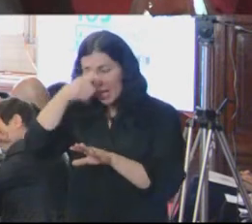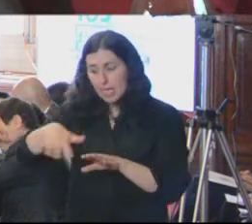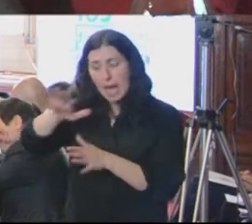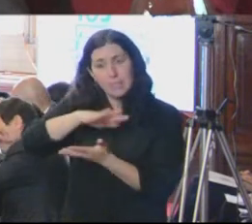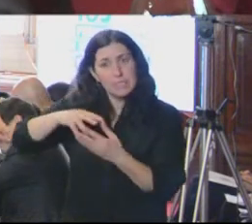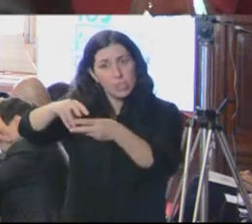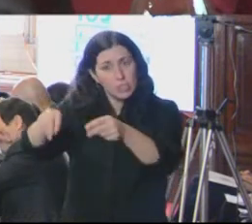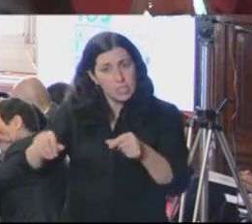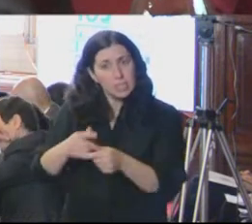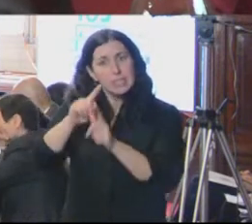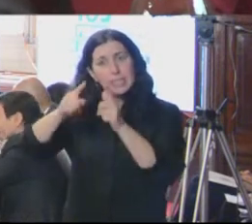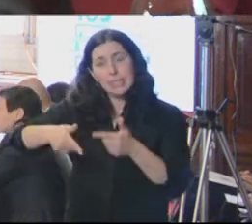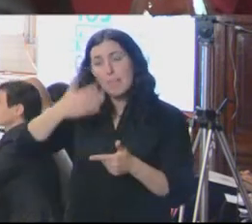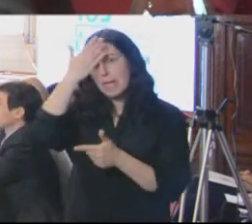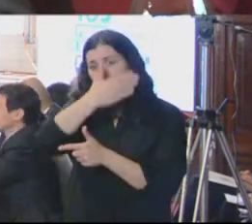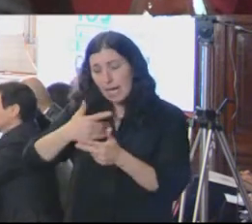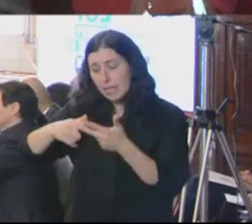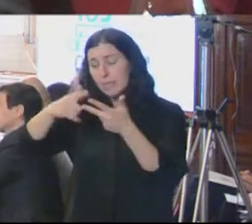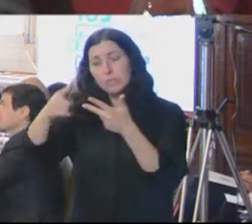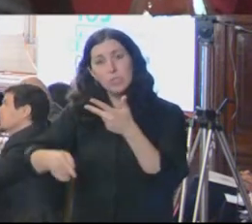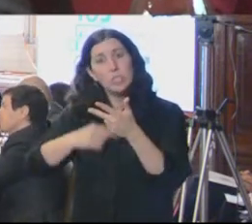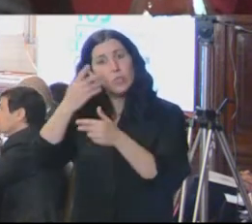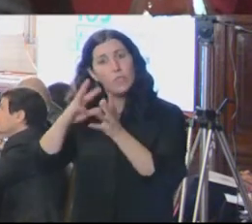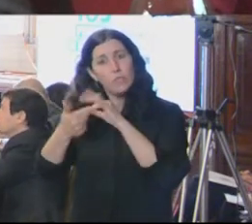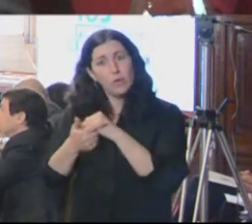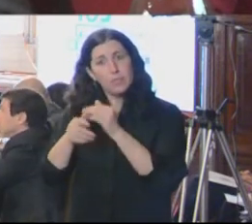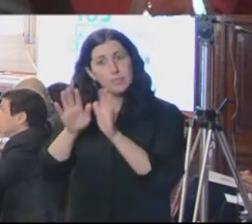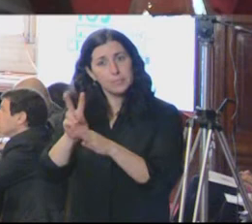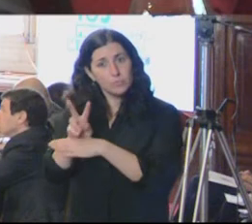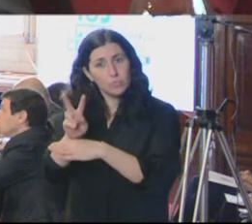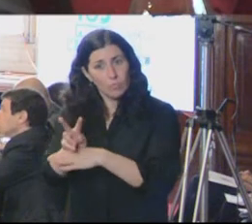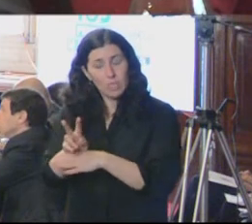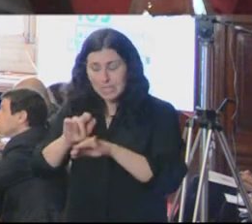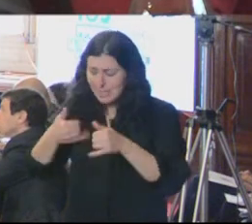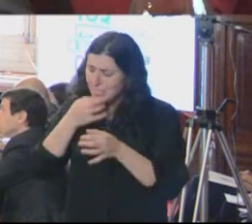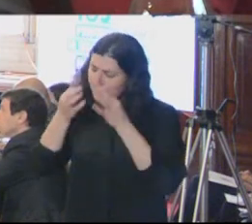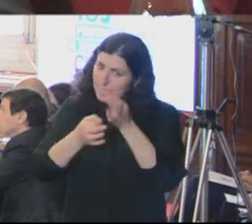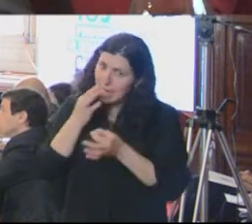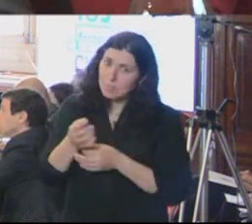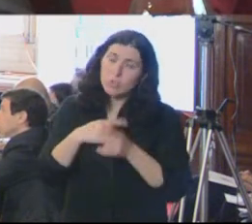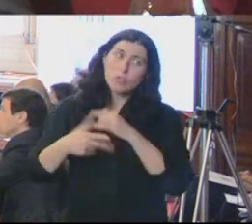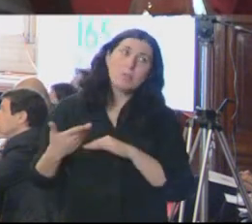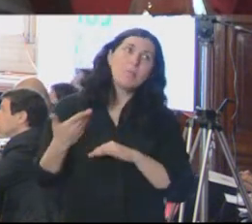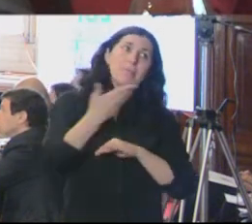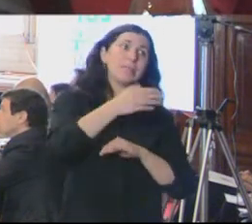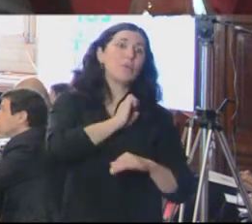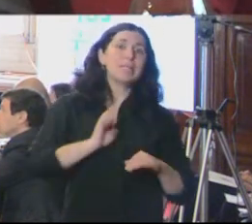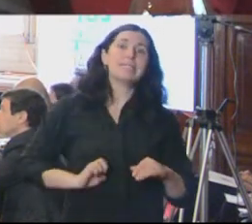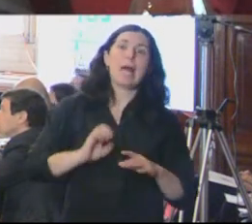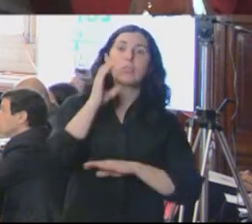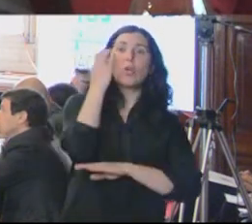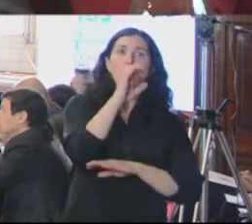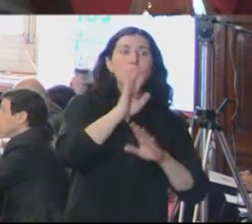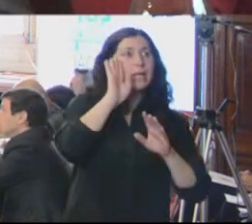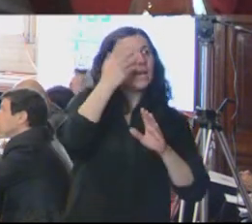indígenas, afros y pueblos rom ante patrones de sistematicidad ya mencionados, instar a que el Estado colombiano reconozca la sistematicidad